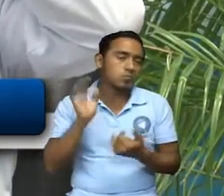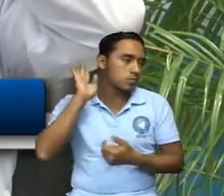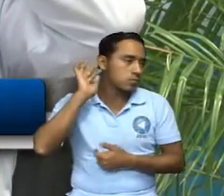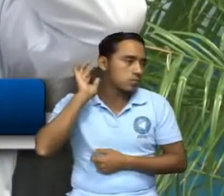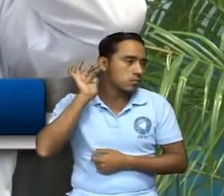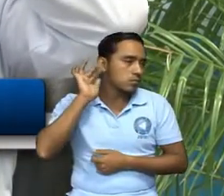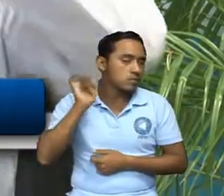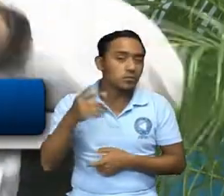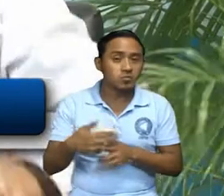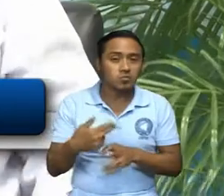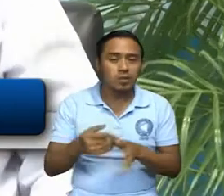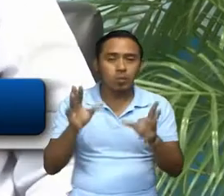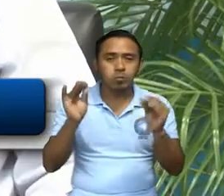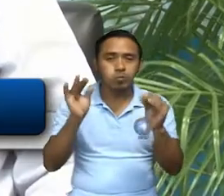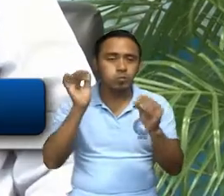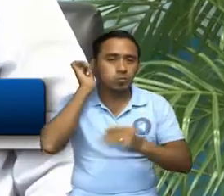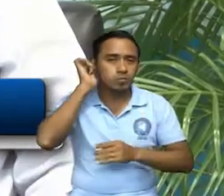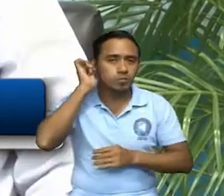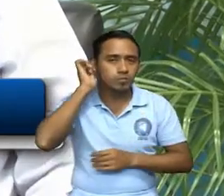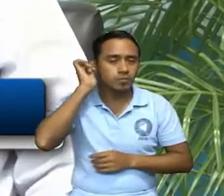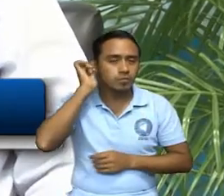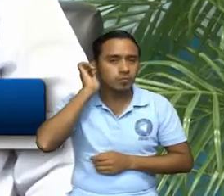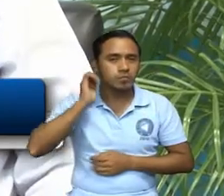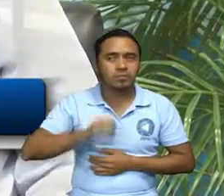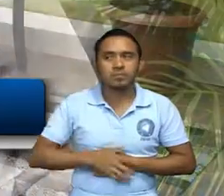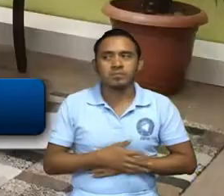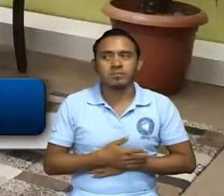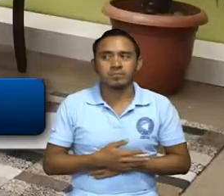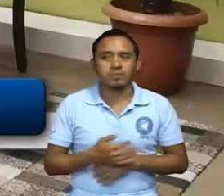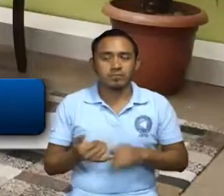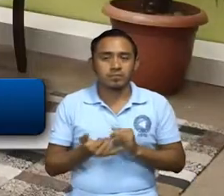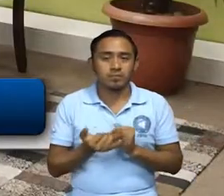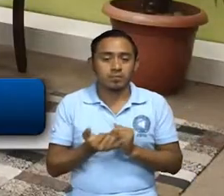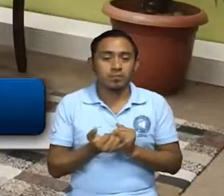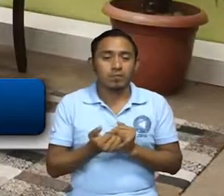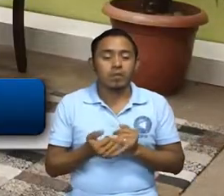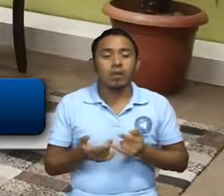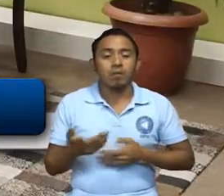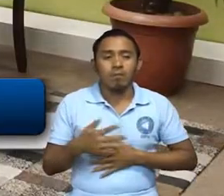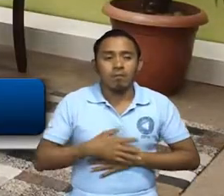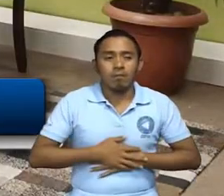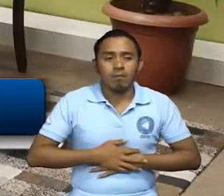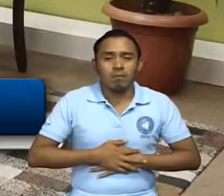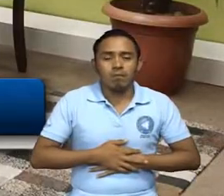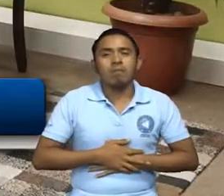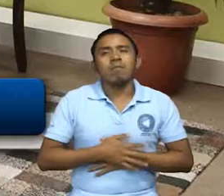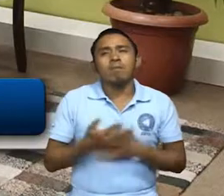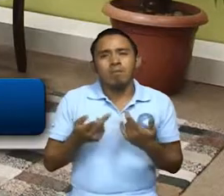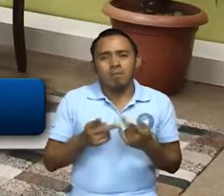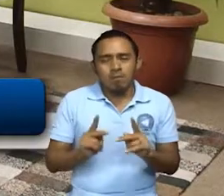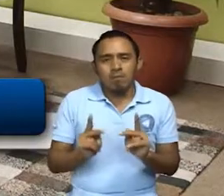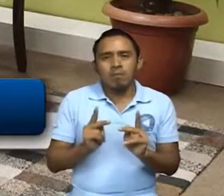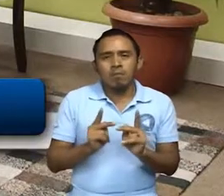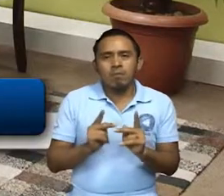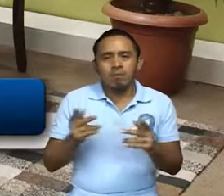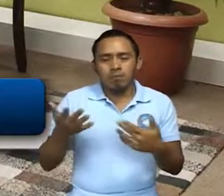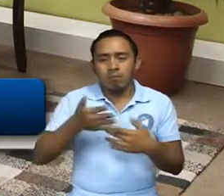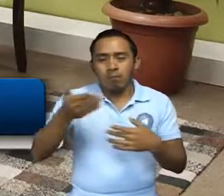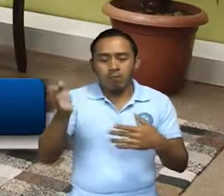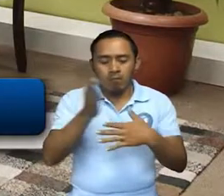un cartílago, como el cartílago que nos gusta comer del pollito. Así, ni más ni menos. Pero a diferencia de muchas áreas del